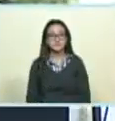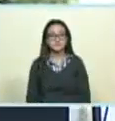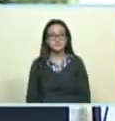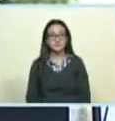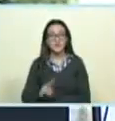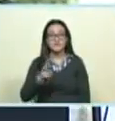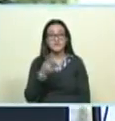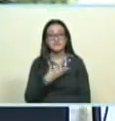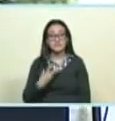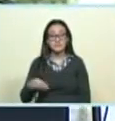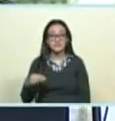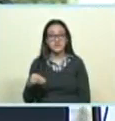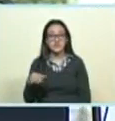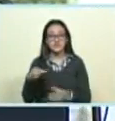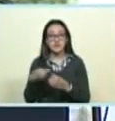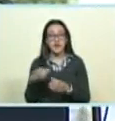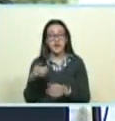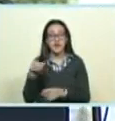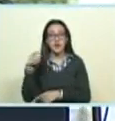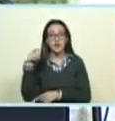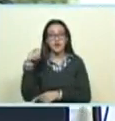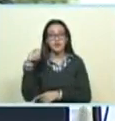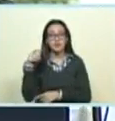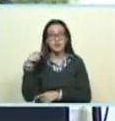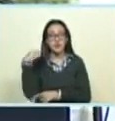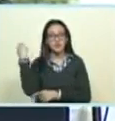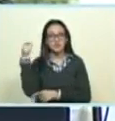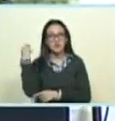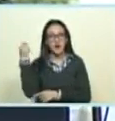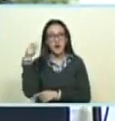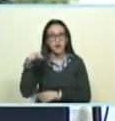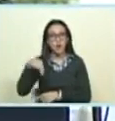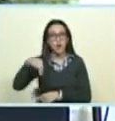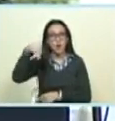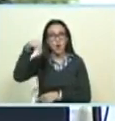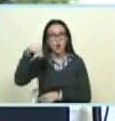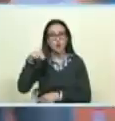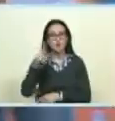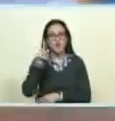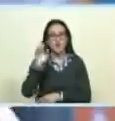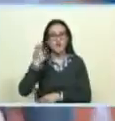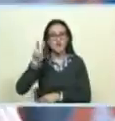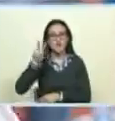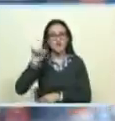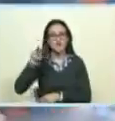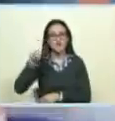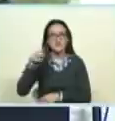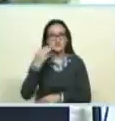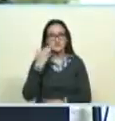El vicepresidente de la región Los Llanos Norte, Eric Kevin Matamoros.